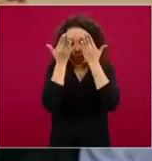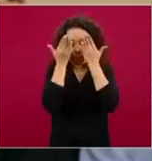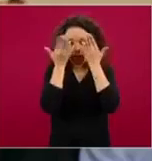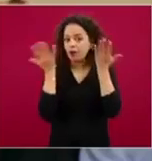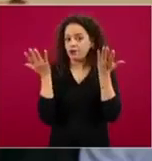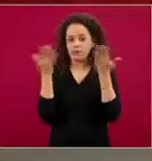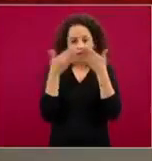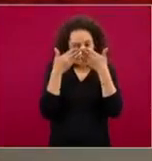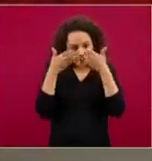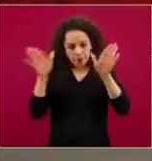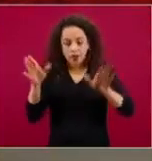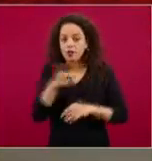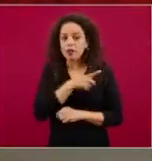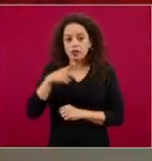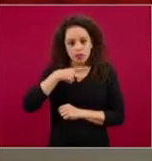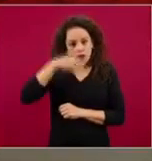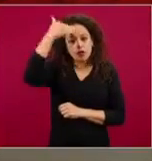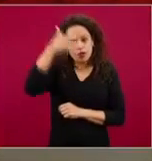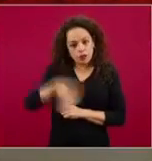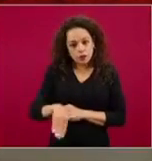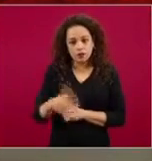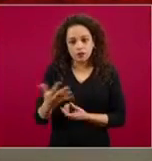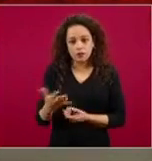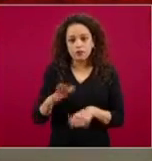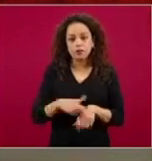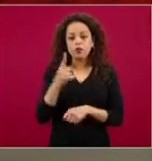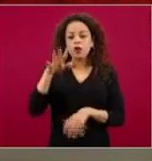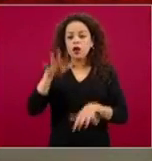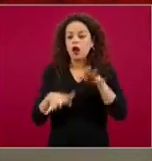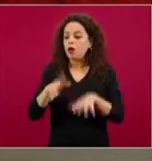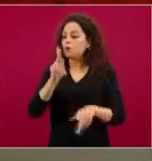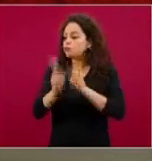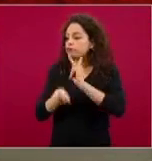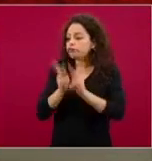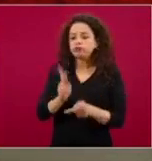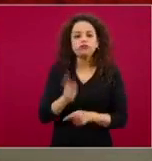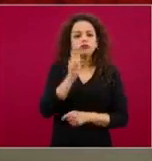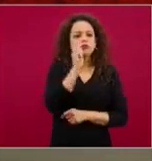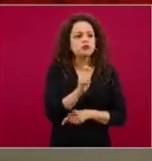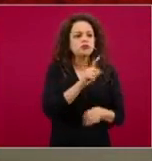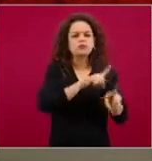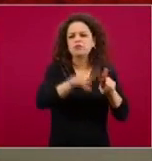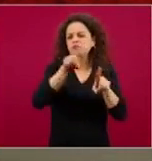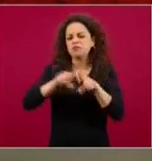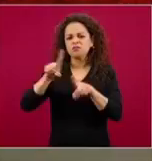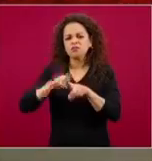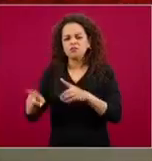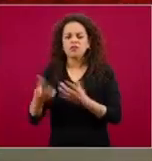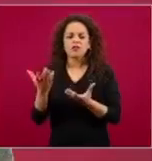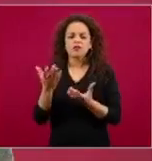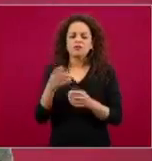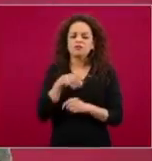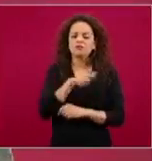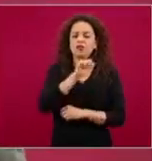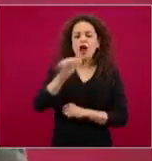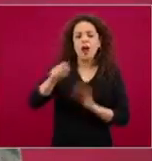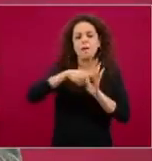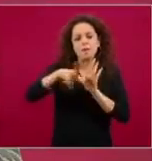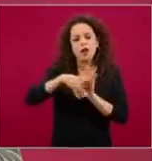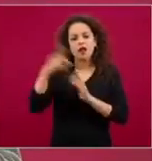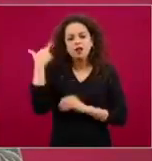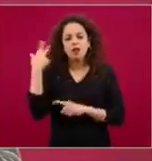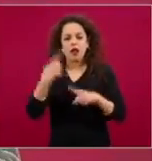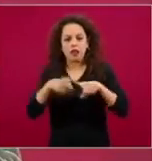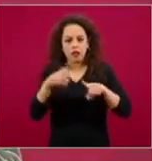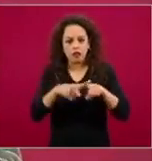conversaciones polarizantes en los medios sociales o los medios de comunicación. Pero tengamos muy